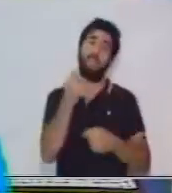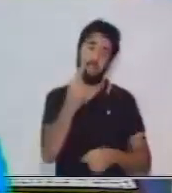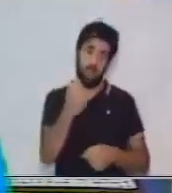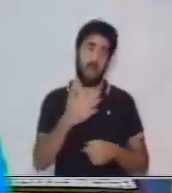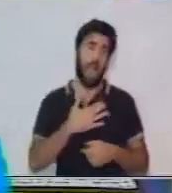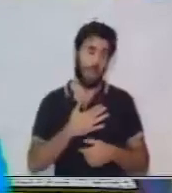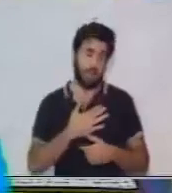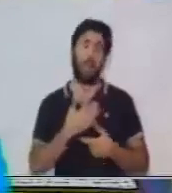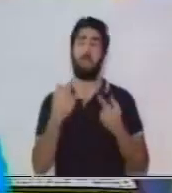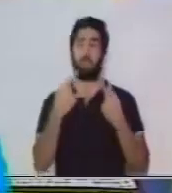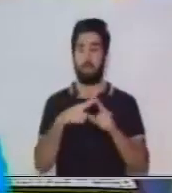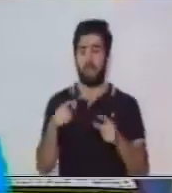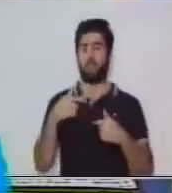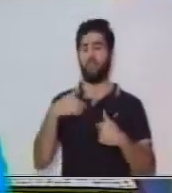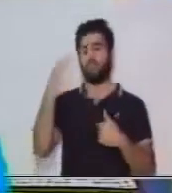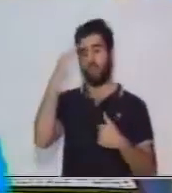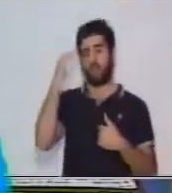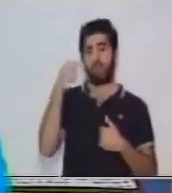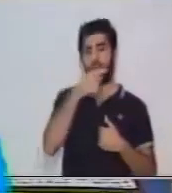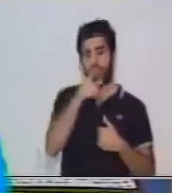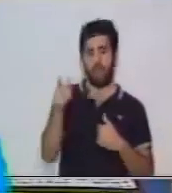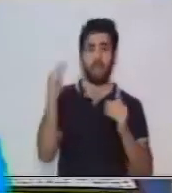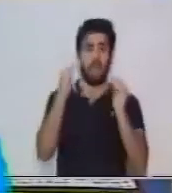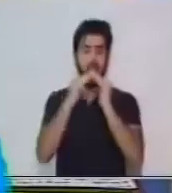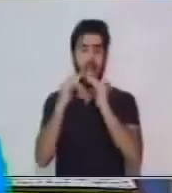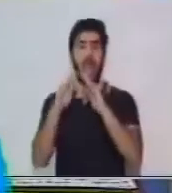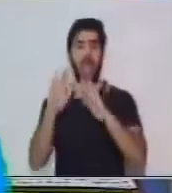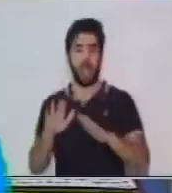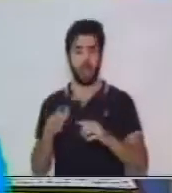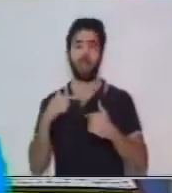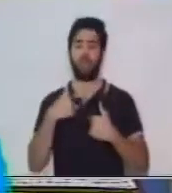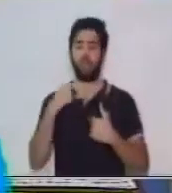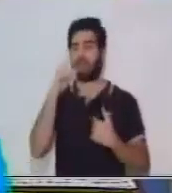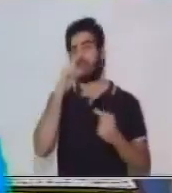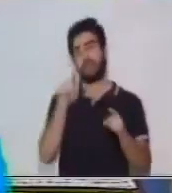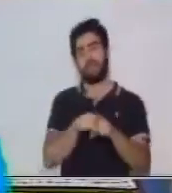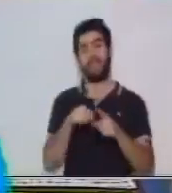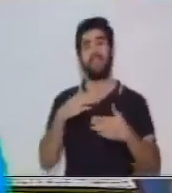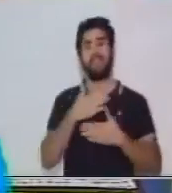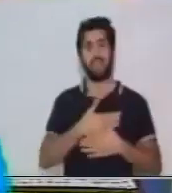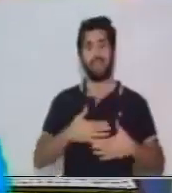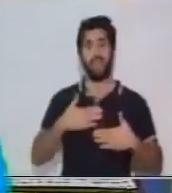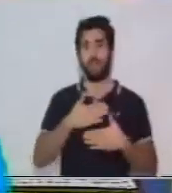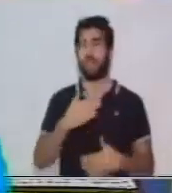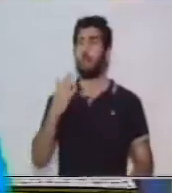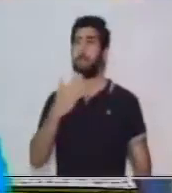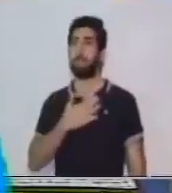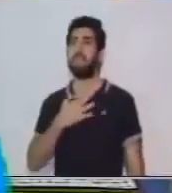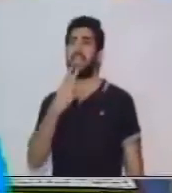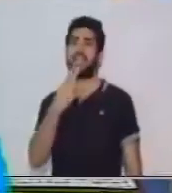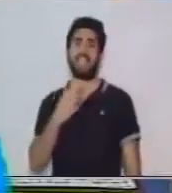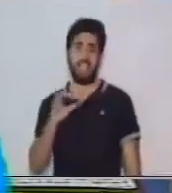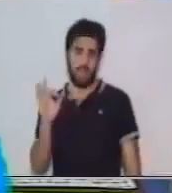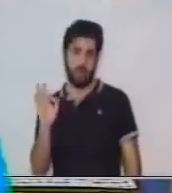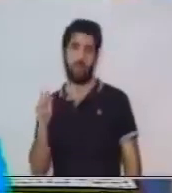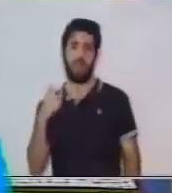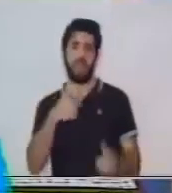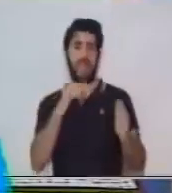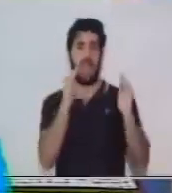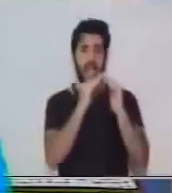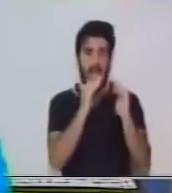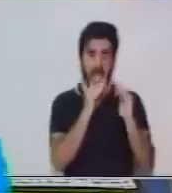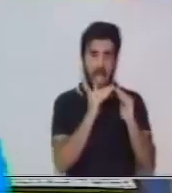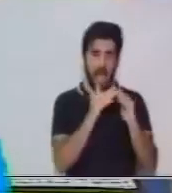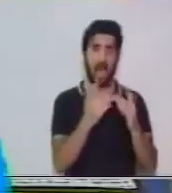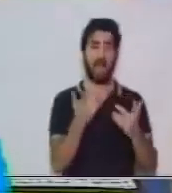casa. Lo disfruté también con mis hijos de una manera diferente, ya que comimos algo en casa y luego